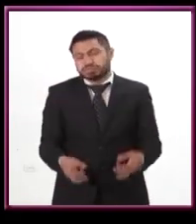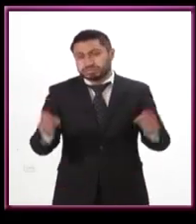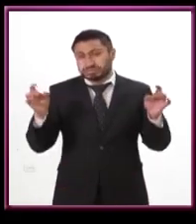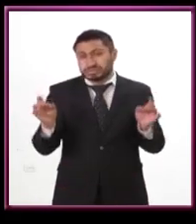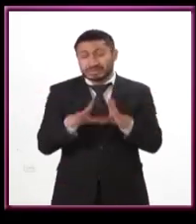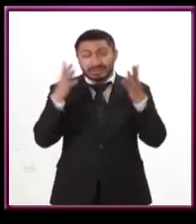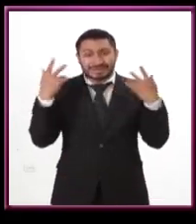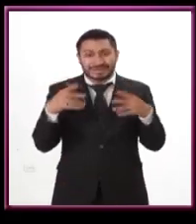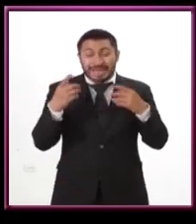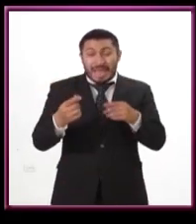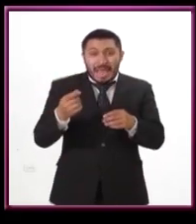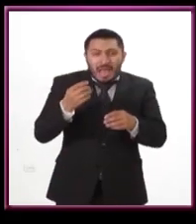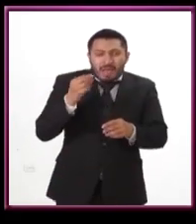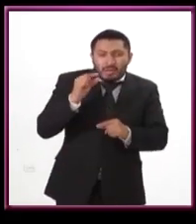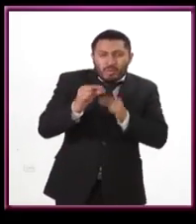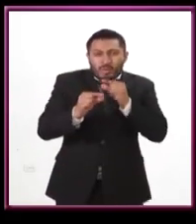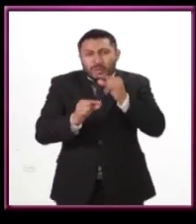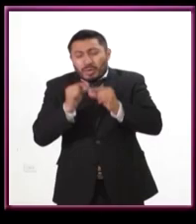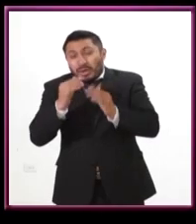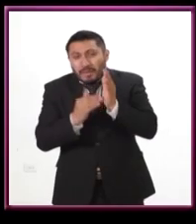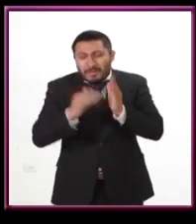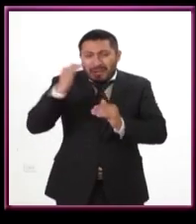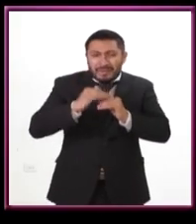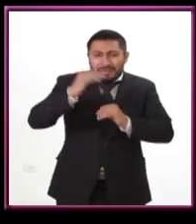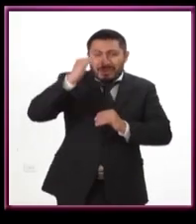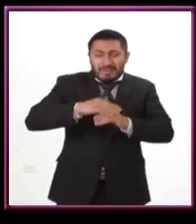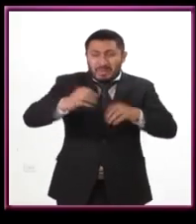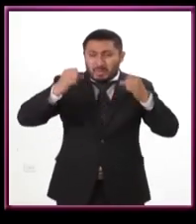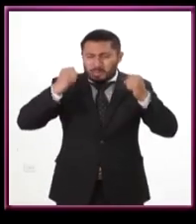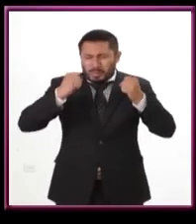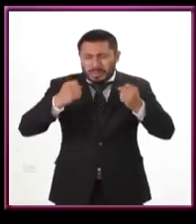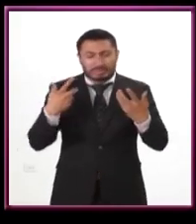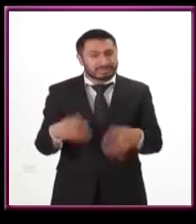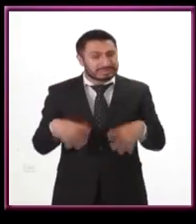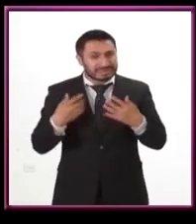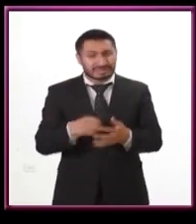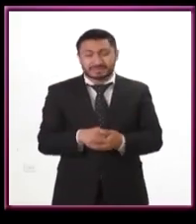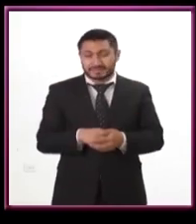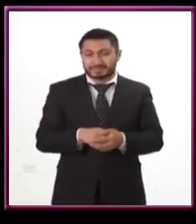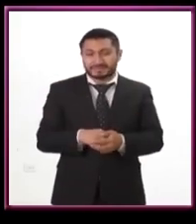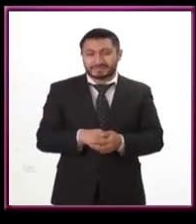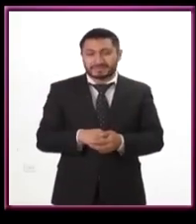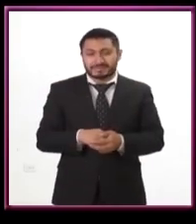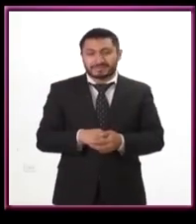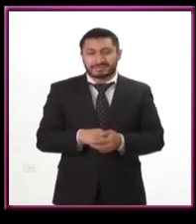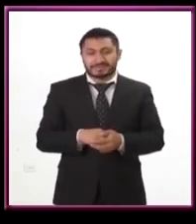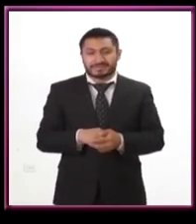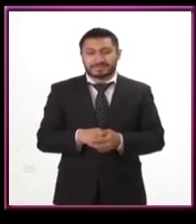el impacto de cada bit de información tiende a ser a la vez más fuerte y menos predecible.